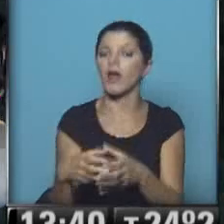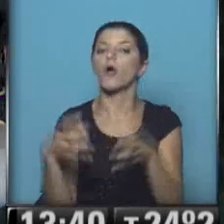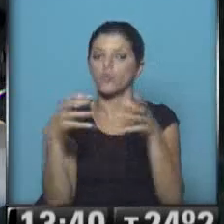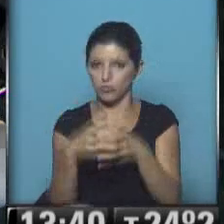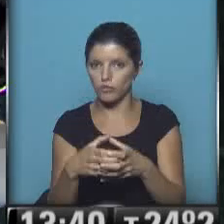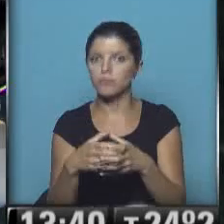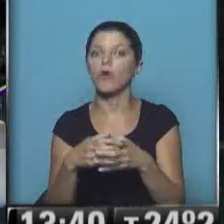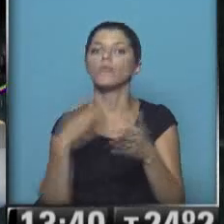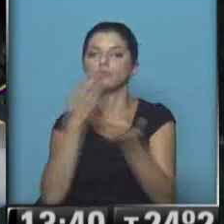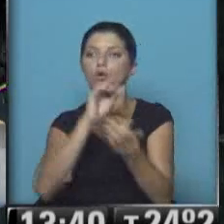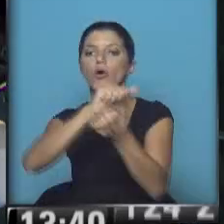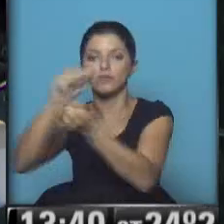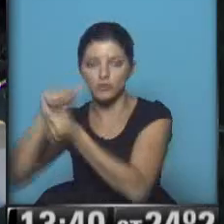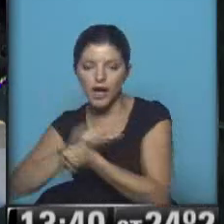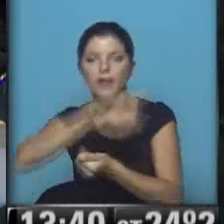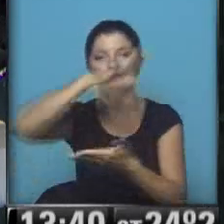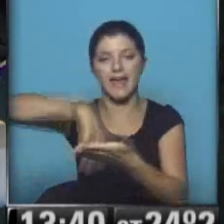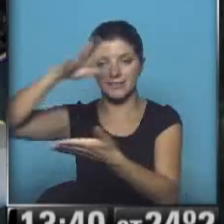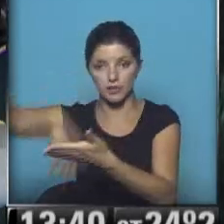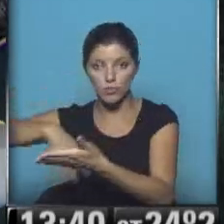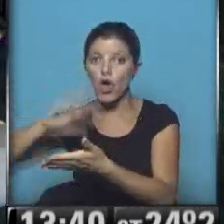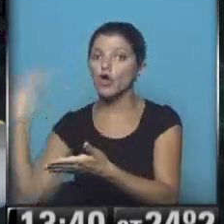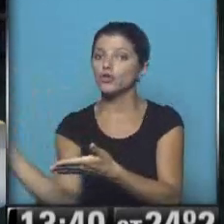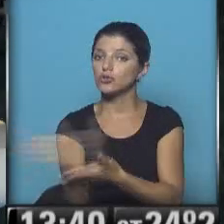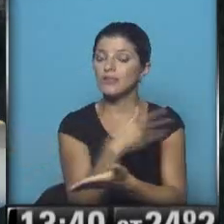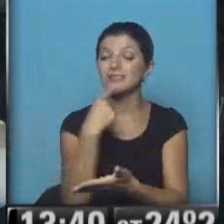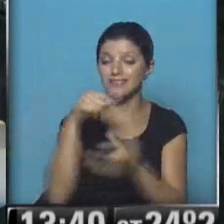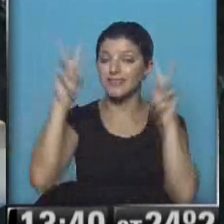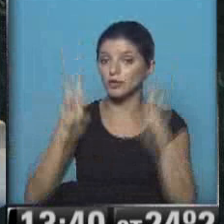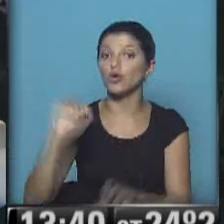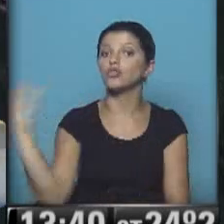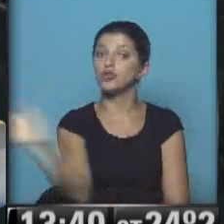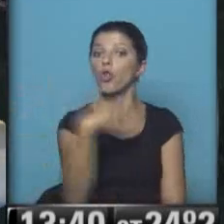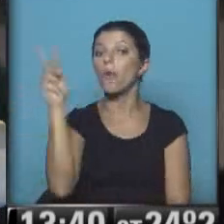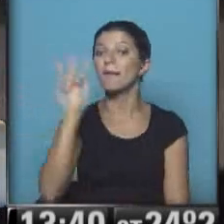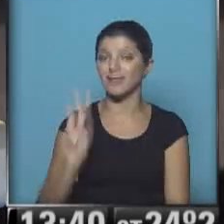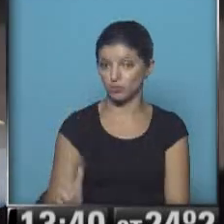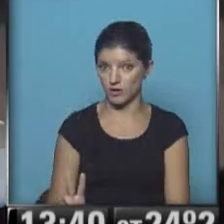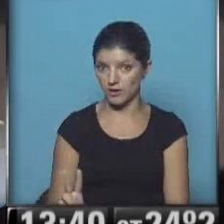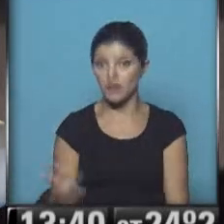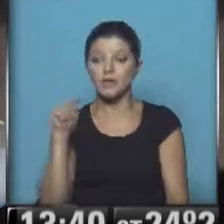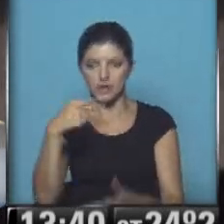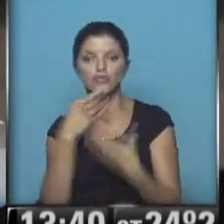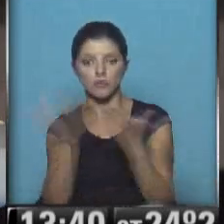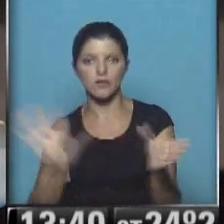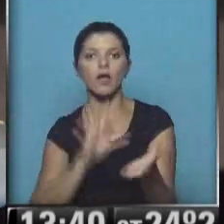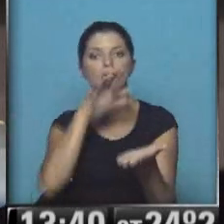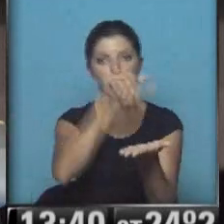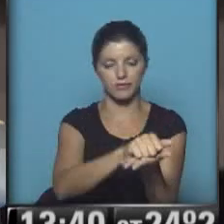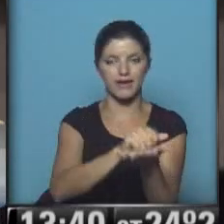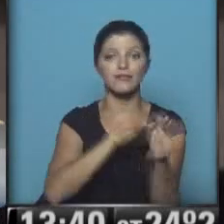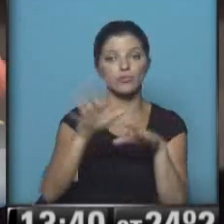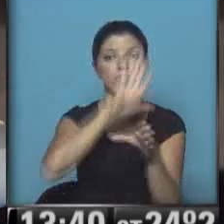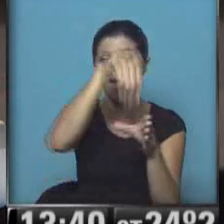con editoriales con artículos que se llamaba todos somos Venezuela y que abiertamente decían que había que intervenir en la situación interna